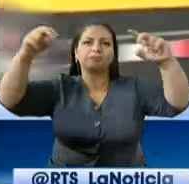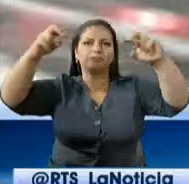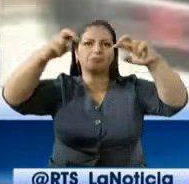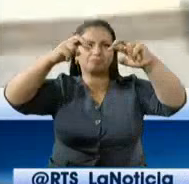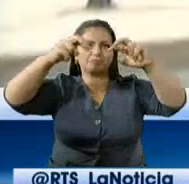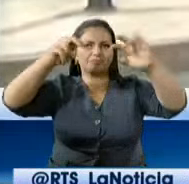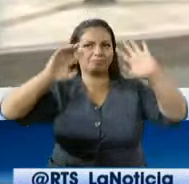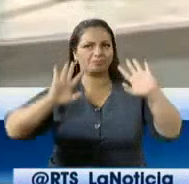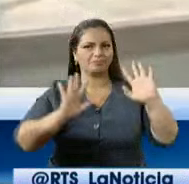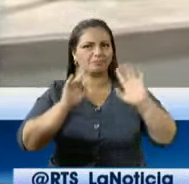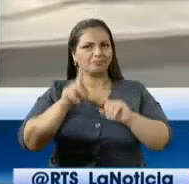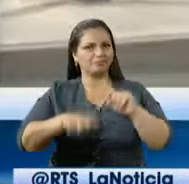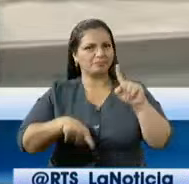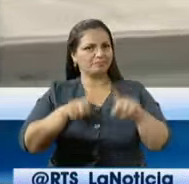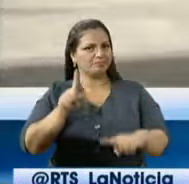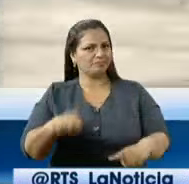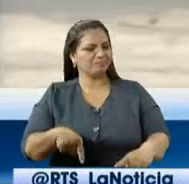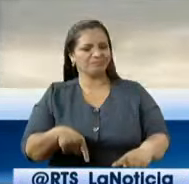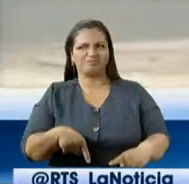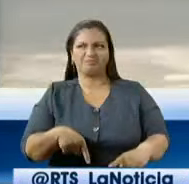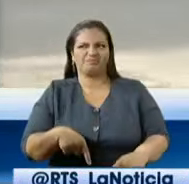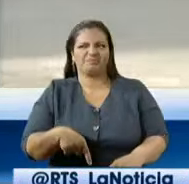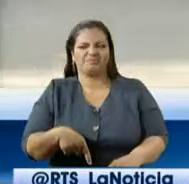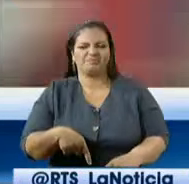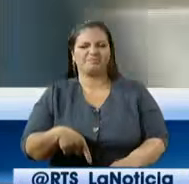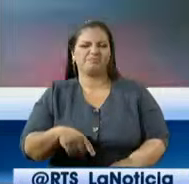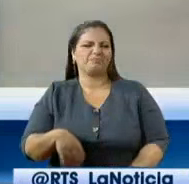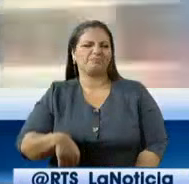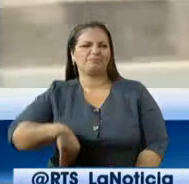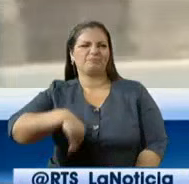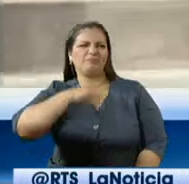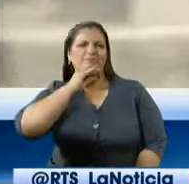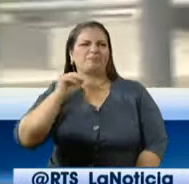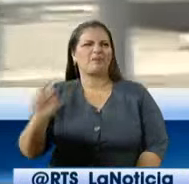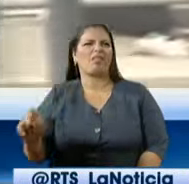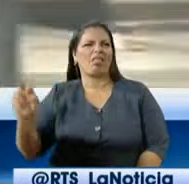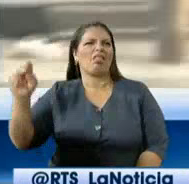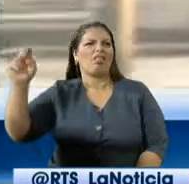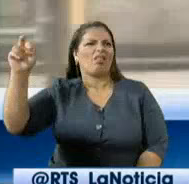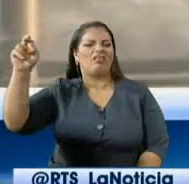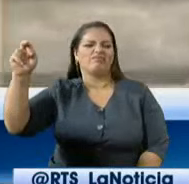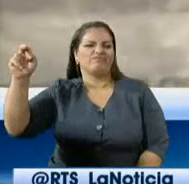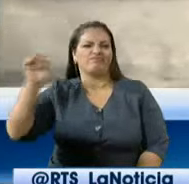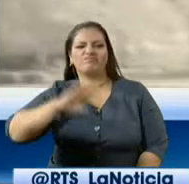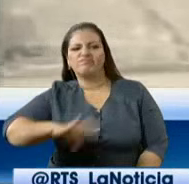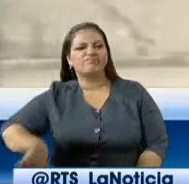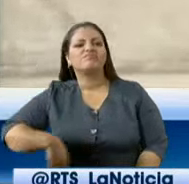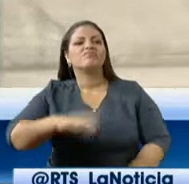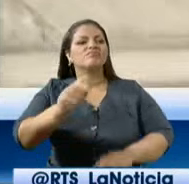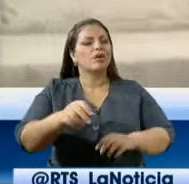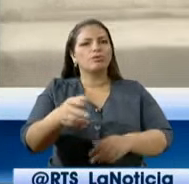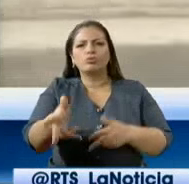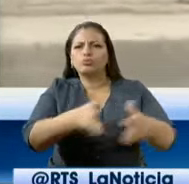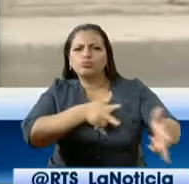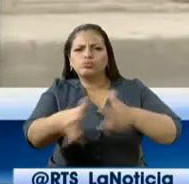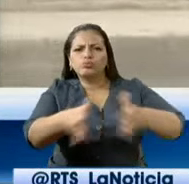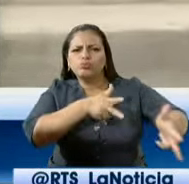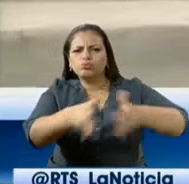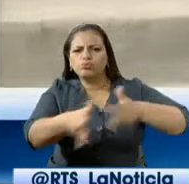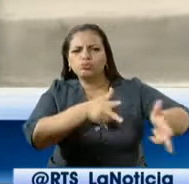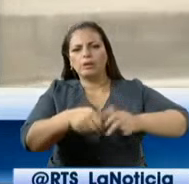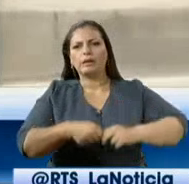del puente, pese a que los accidentes de tránsito, pese a las campañas, es impresionante cómo cruzan por debajo del